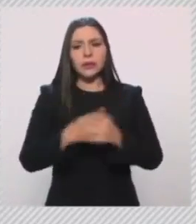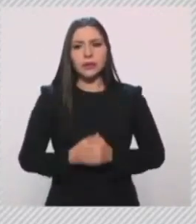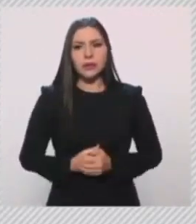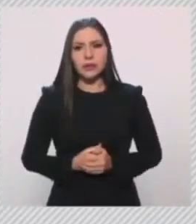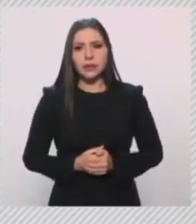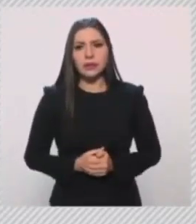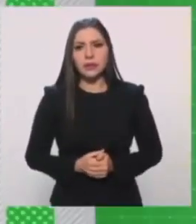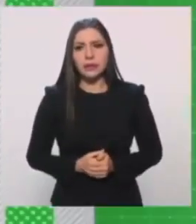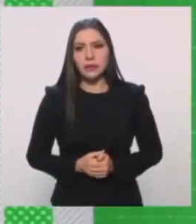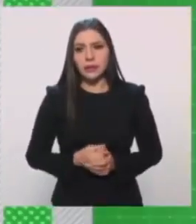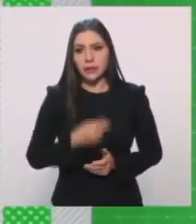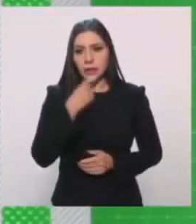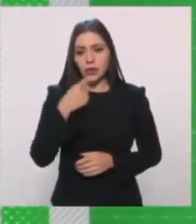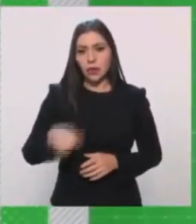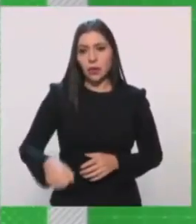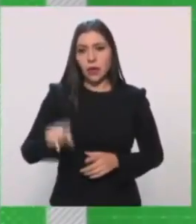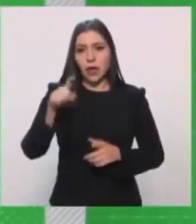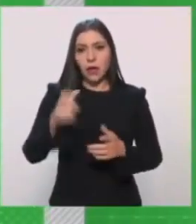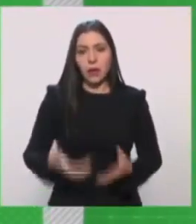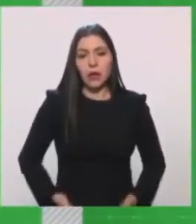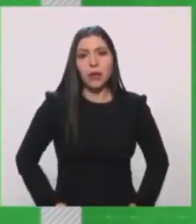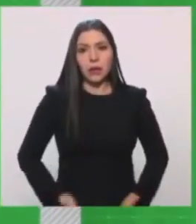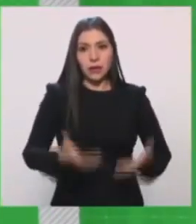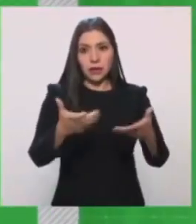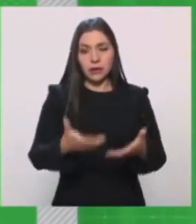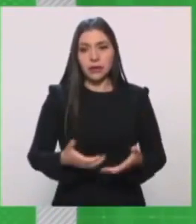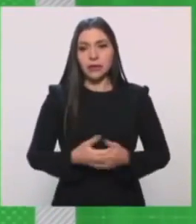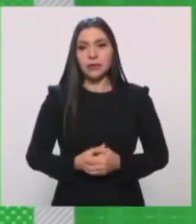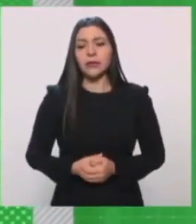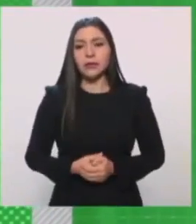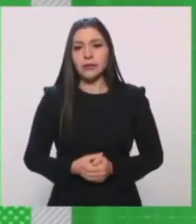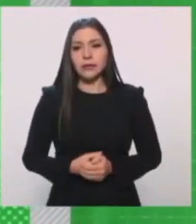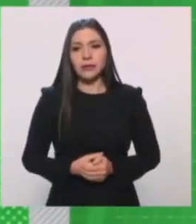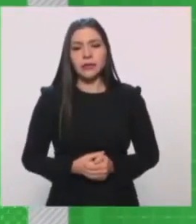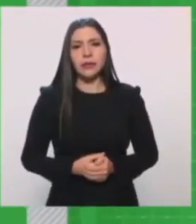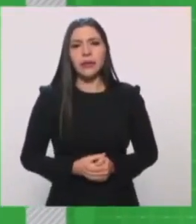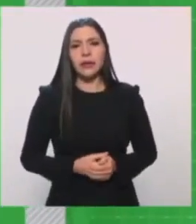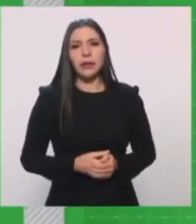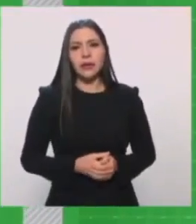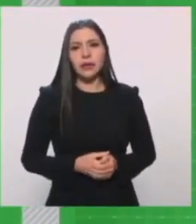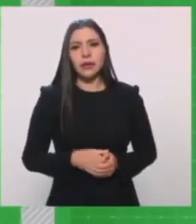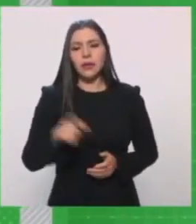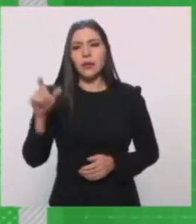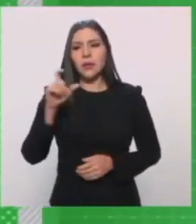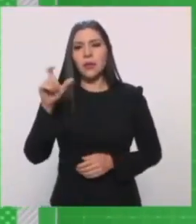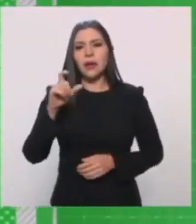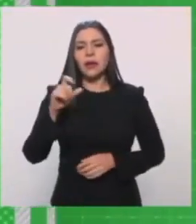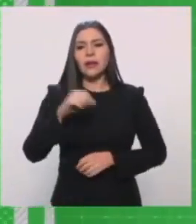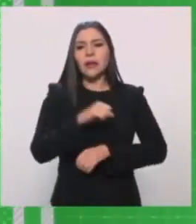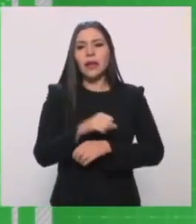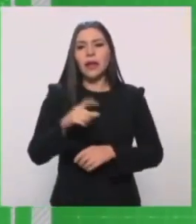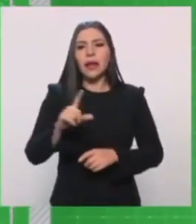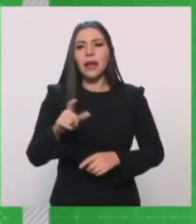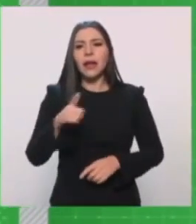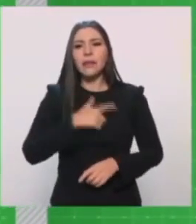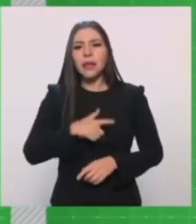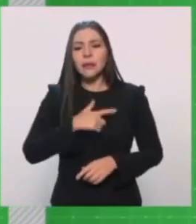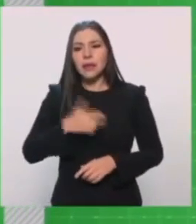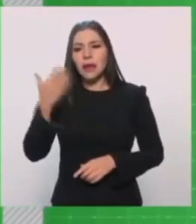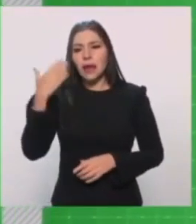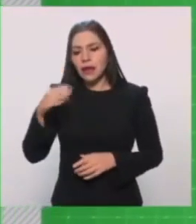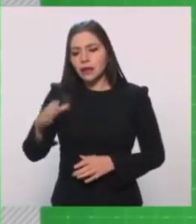De- cubeta, te ¿no? echaban la doctor? cubeta. De ahí va el agua, ¿no? ventana. Ah, claro, cuando aventaban por los Por los balcones la balcones. basinica. Ahí va el